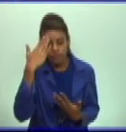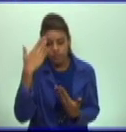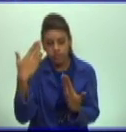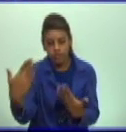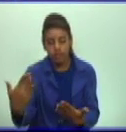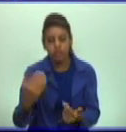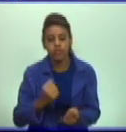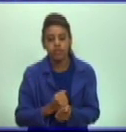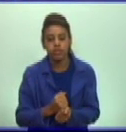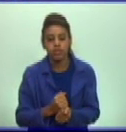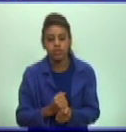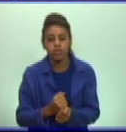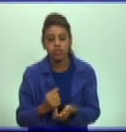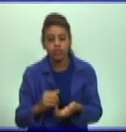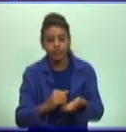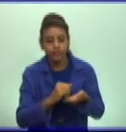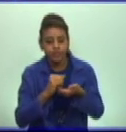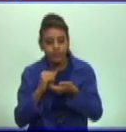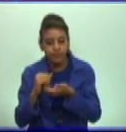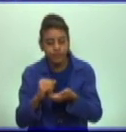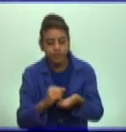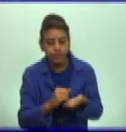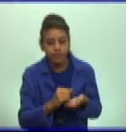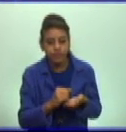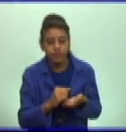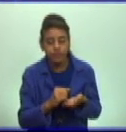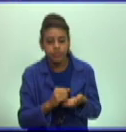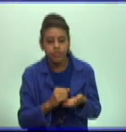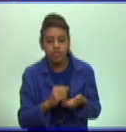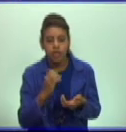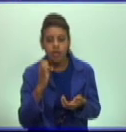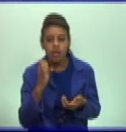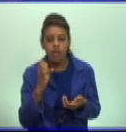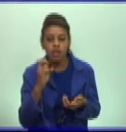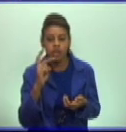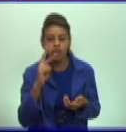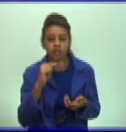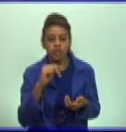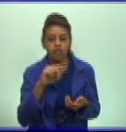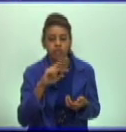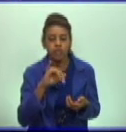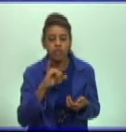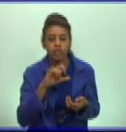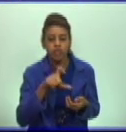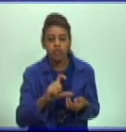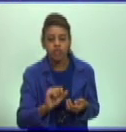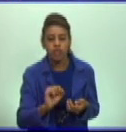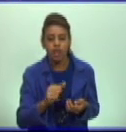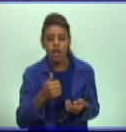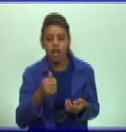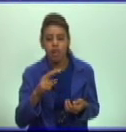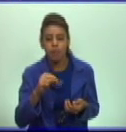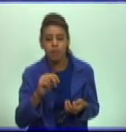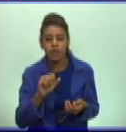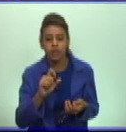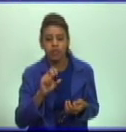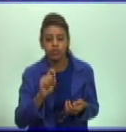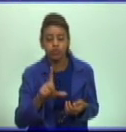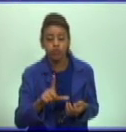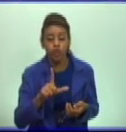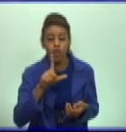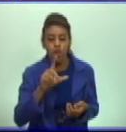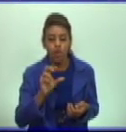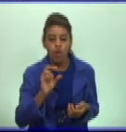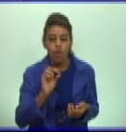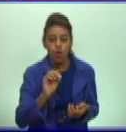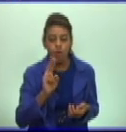agradecer la colaboración de Enrique, de Alberto, que ambos se apellidan López, que